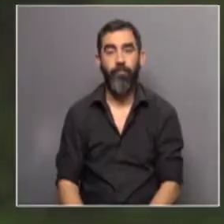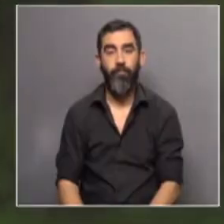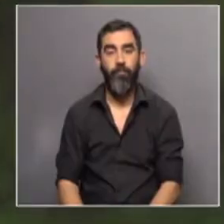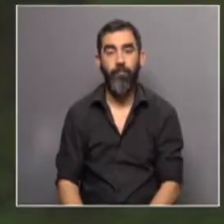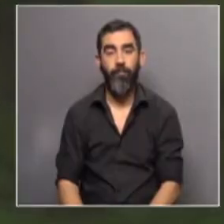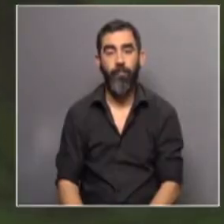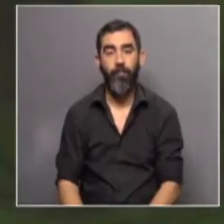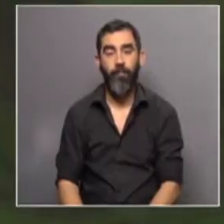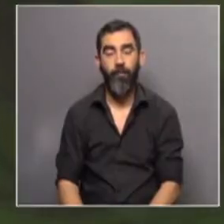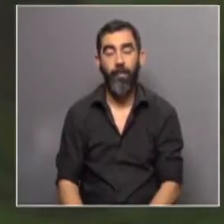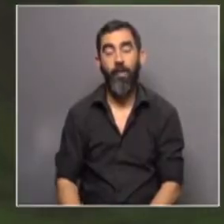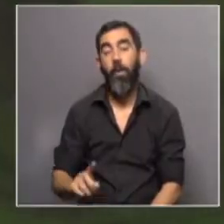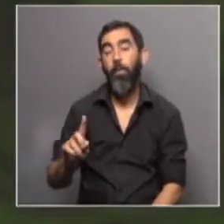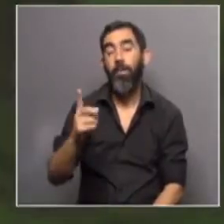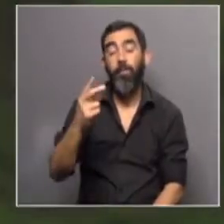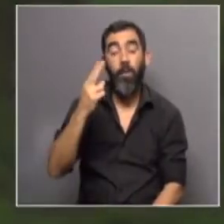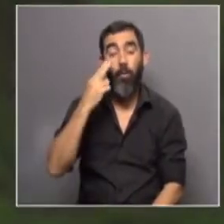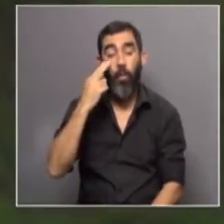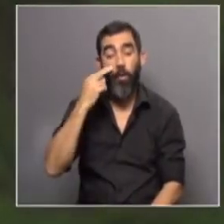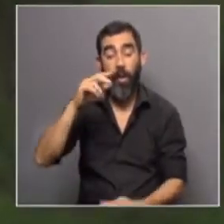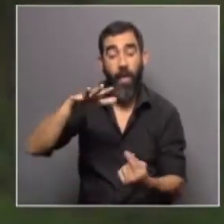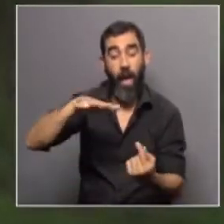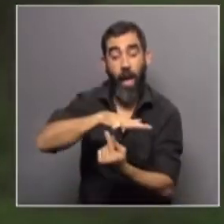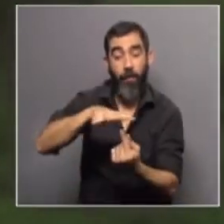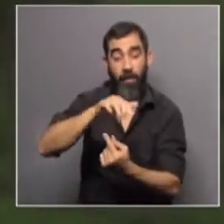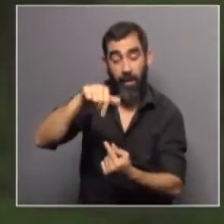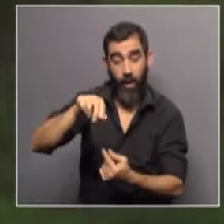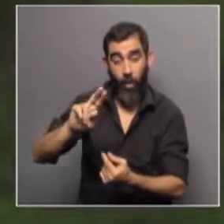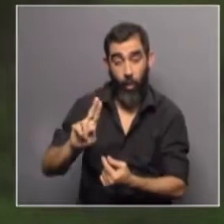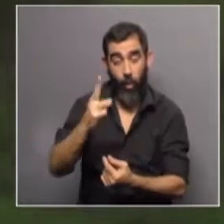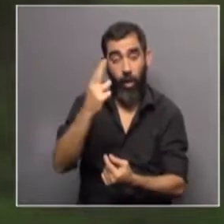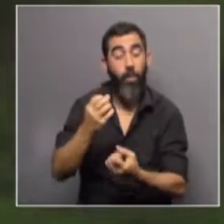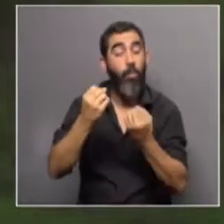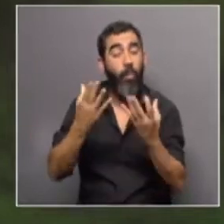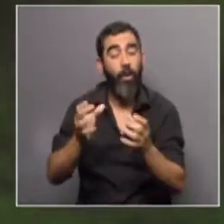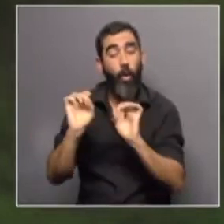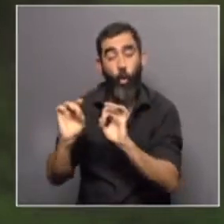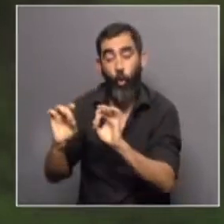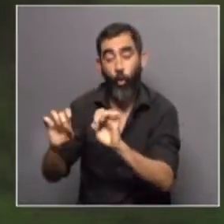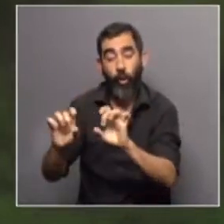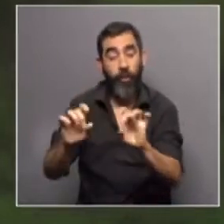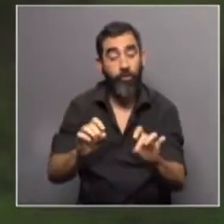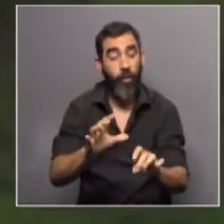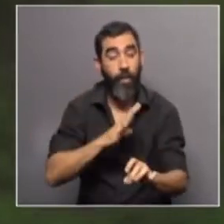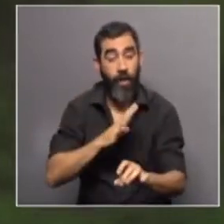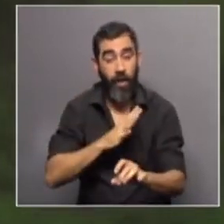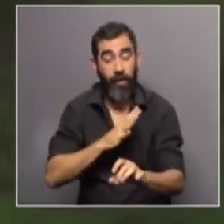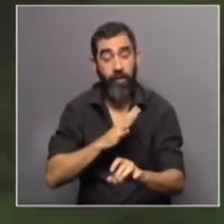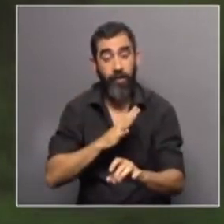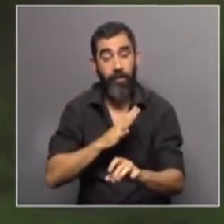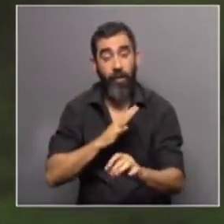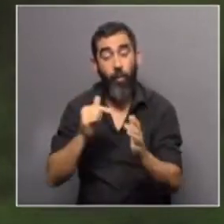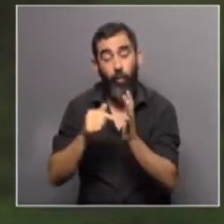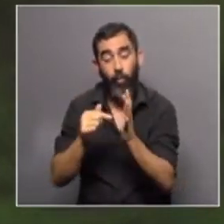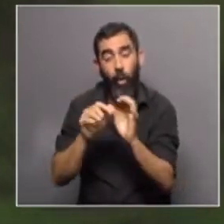La eutrofización es uno de los principales problemas ambientales que tiene el Uruguay, sobre todo por la contaminación que viene tanto puntual como